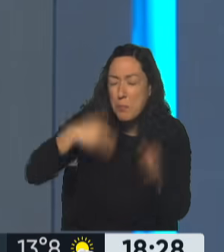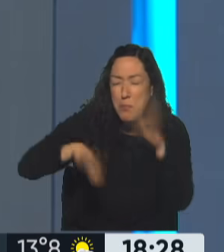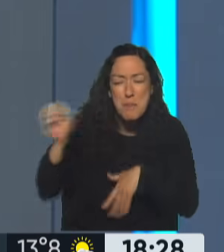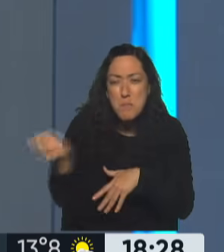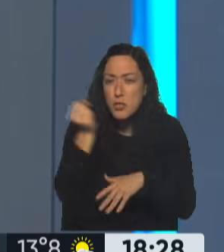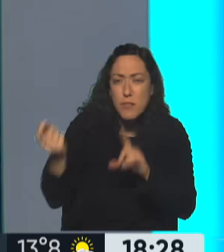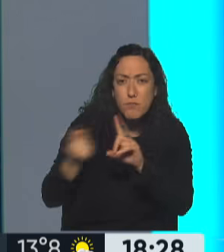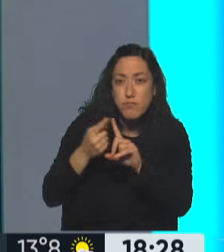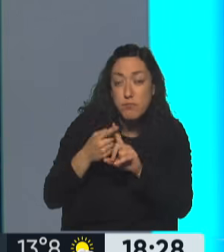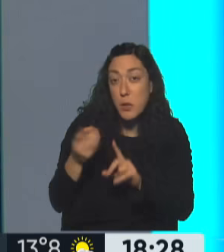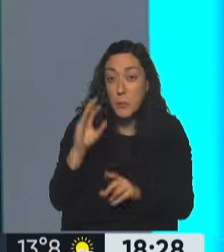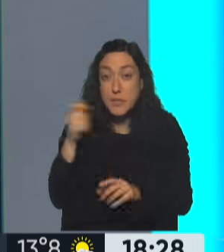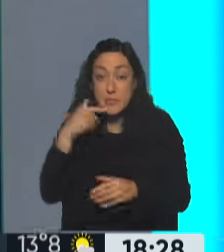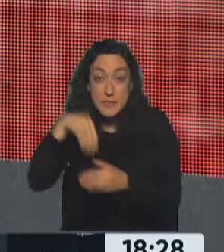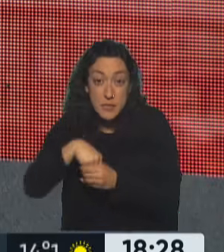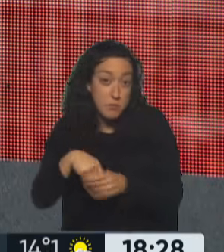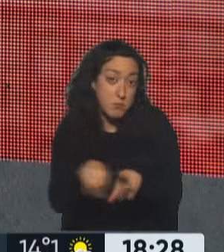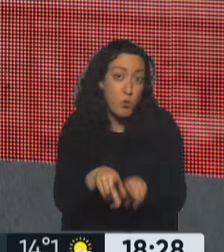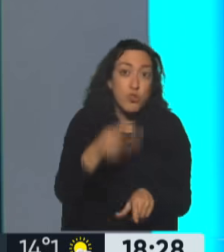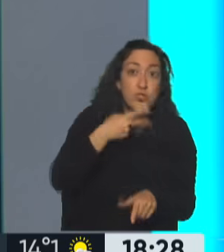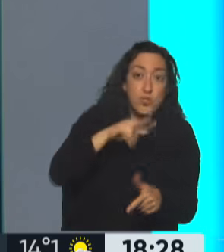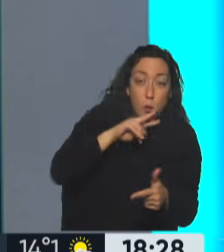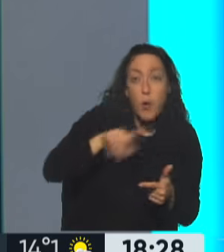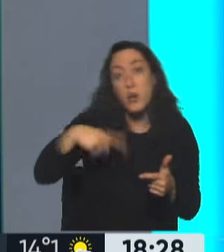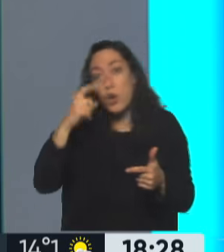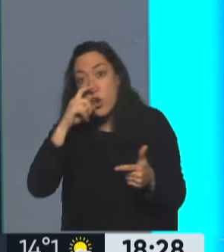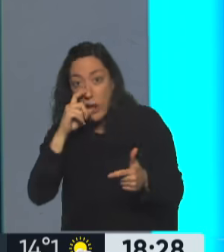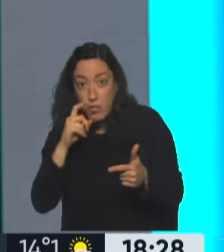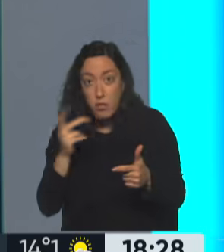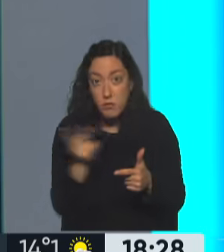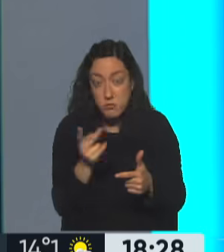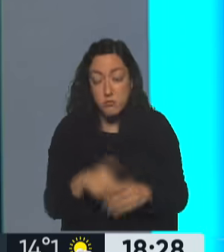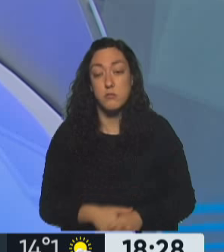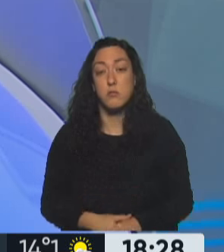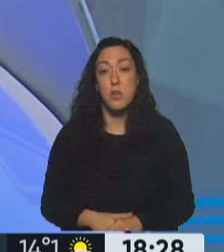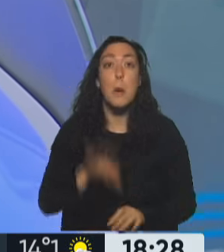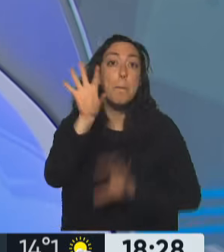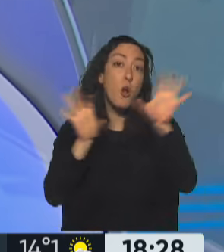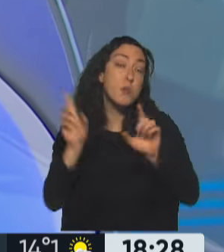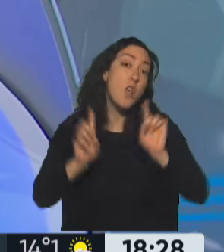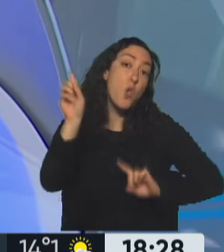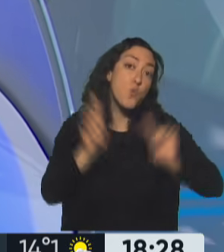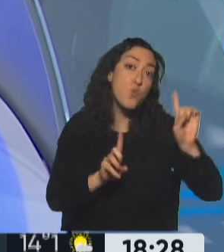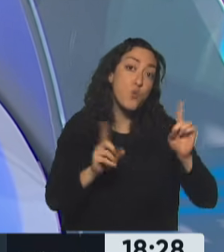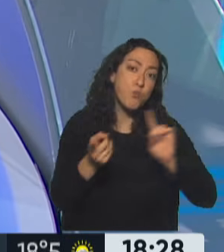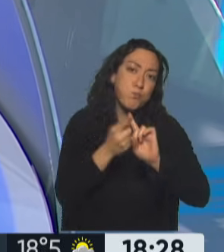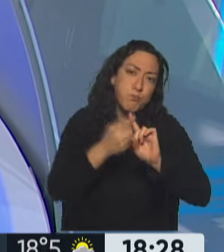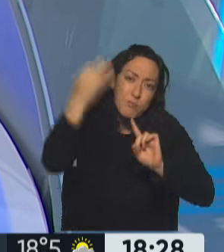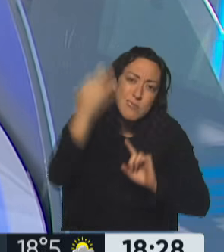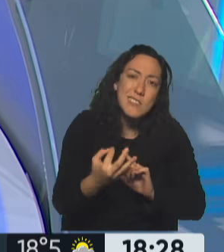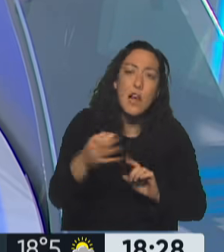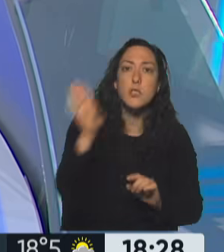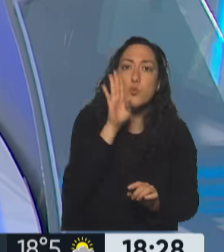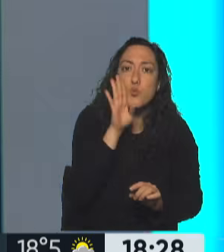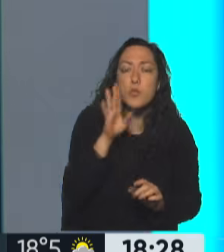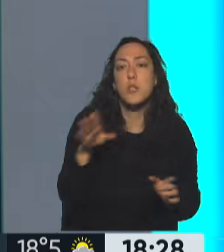BRICS. Claro. San Juan es una de ellas y Corrientes es otra de ellas. Hay provincias que tienen relación especial con los Estados